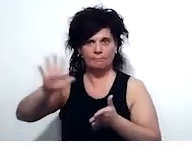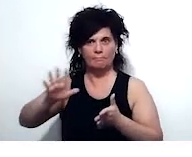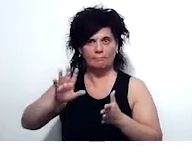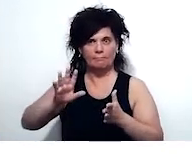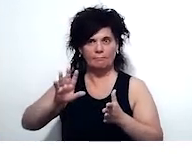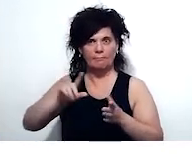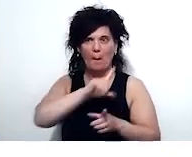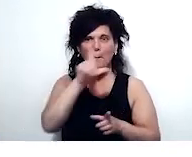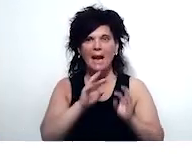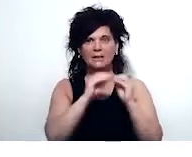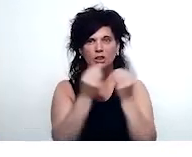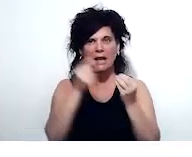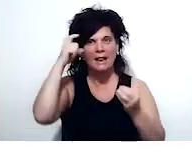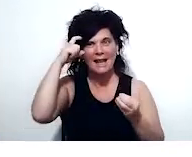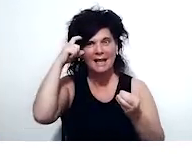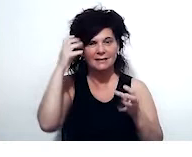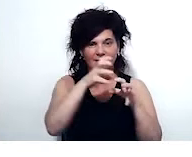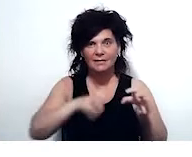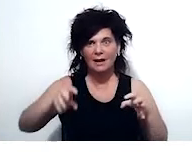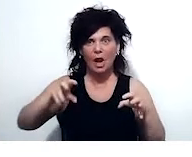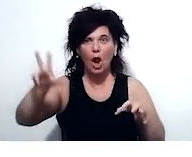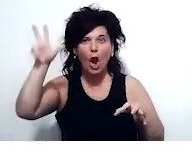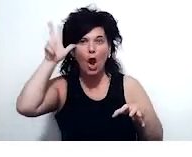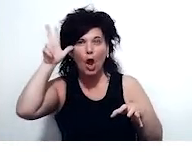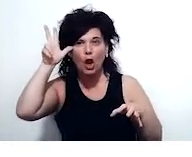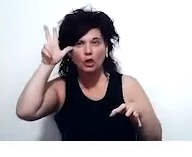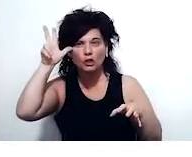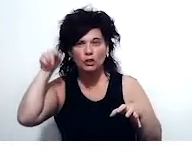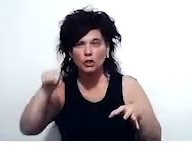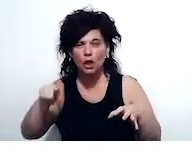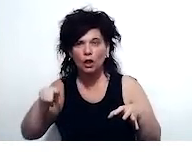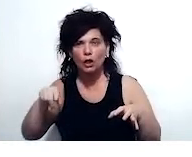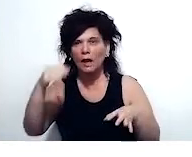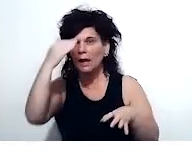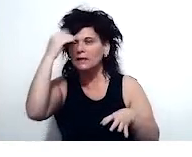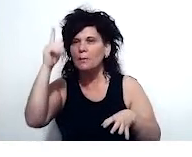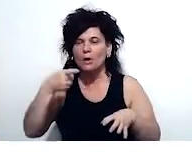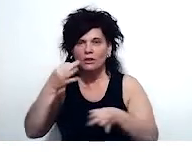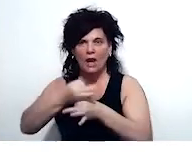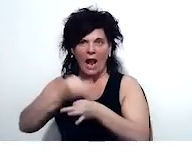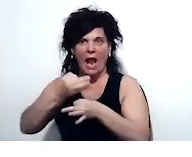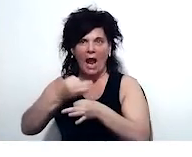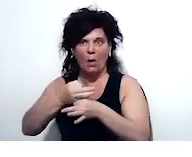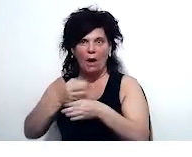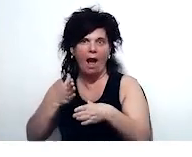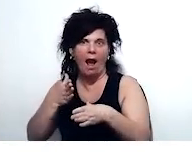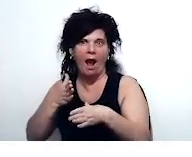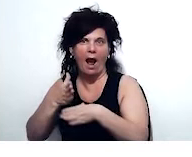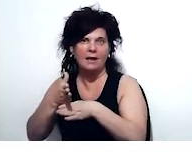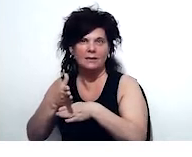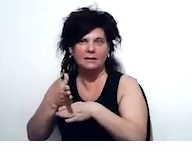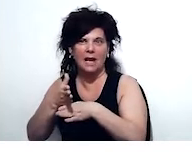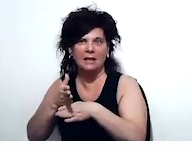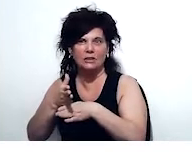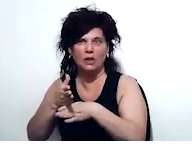de cada 10 países de la región de América Latina tienen un 15% de las escuelas con acceso de ancho de banda o velocidad de